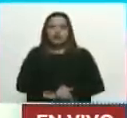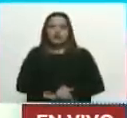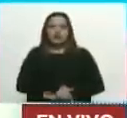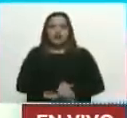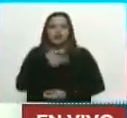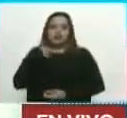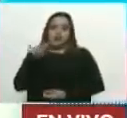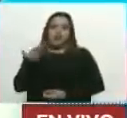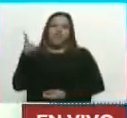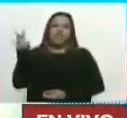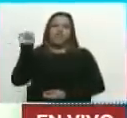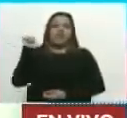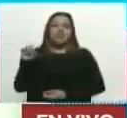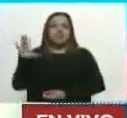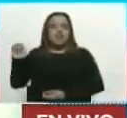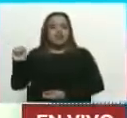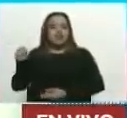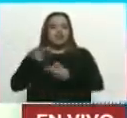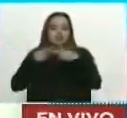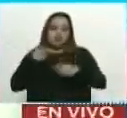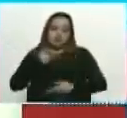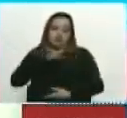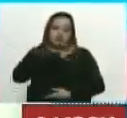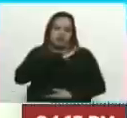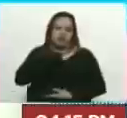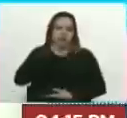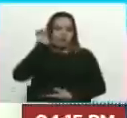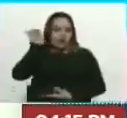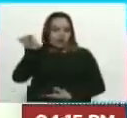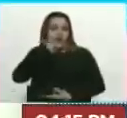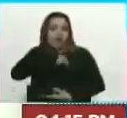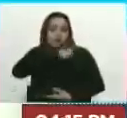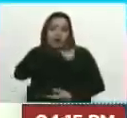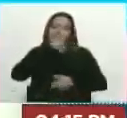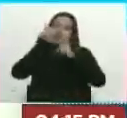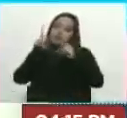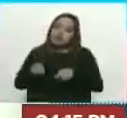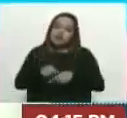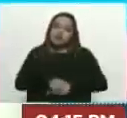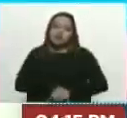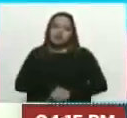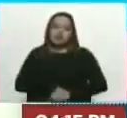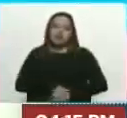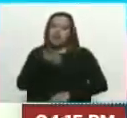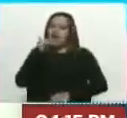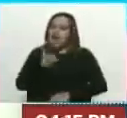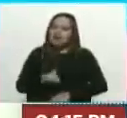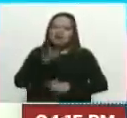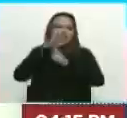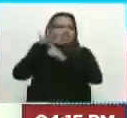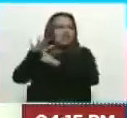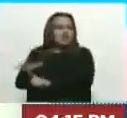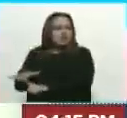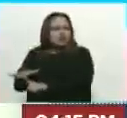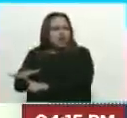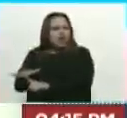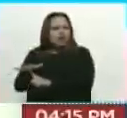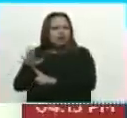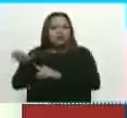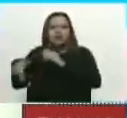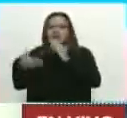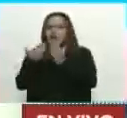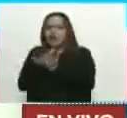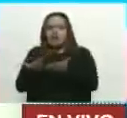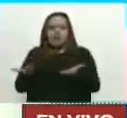pero en fin, voy a decir que mi país, pues es España también, donde hemos tenido una dictadura hasta